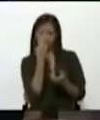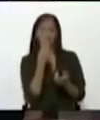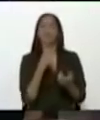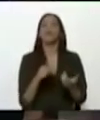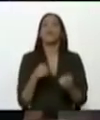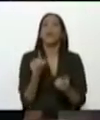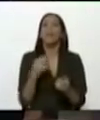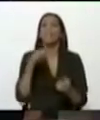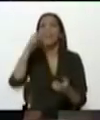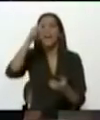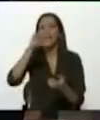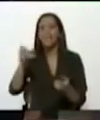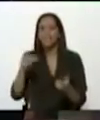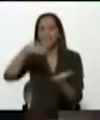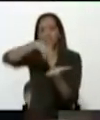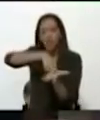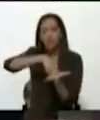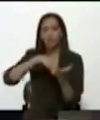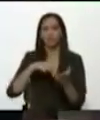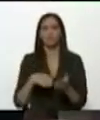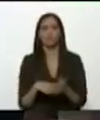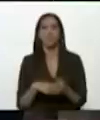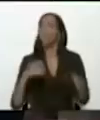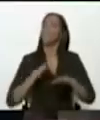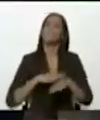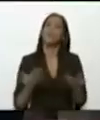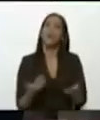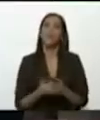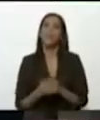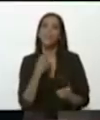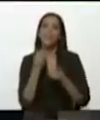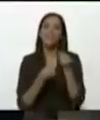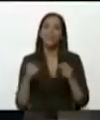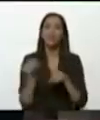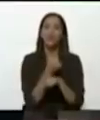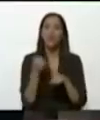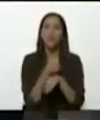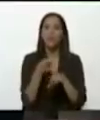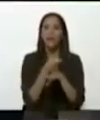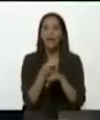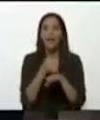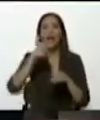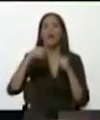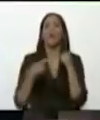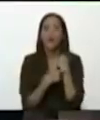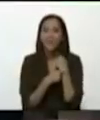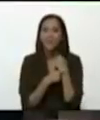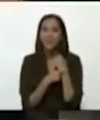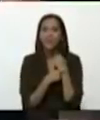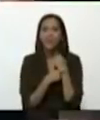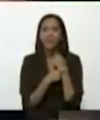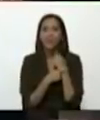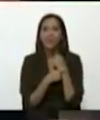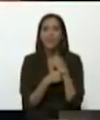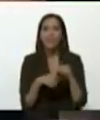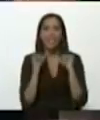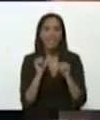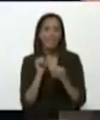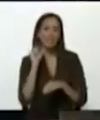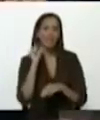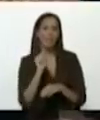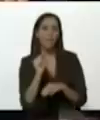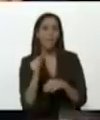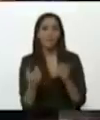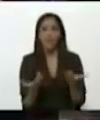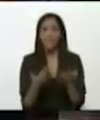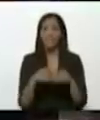gente se arrodilló? ¿Por qué le iban a hacer un golpe de Estado a Juan Guaidó en el mismo momento en que se